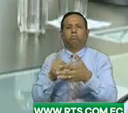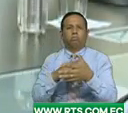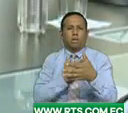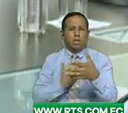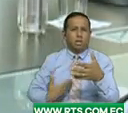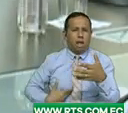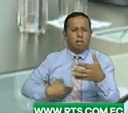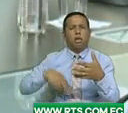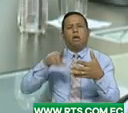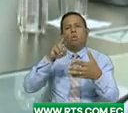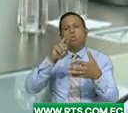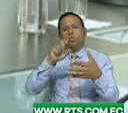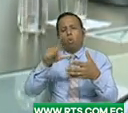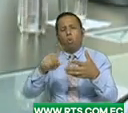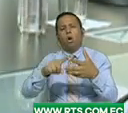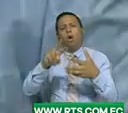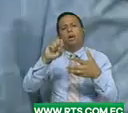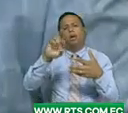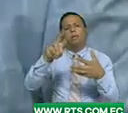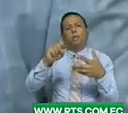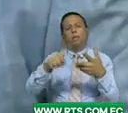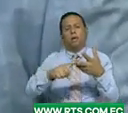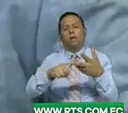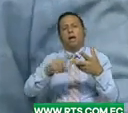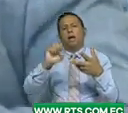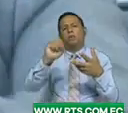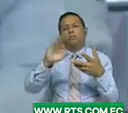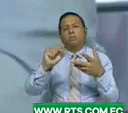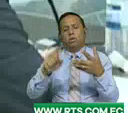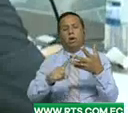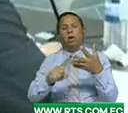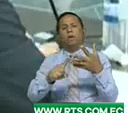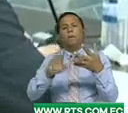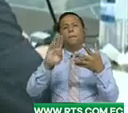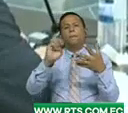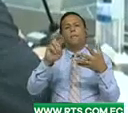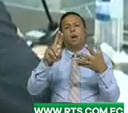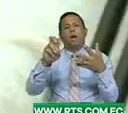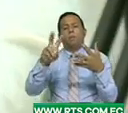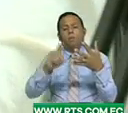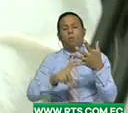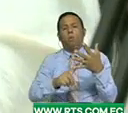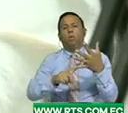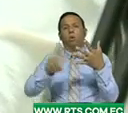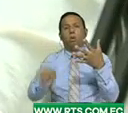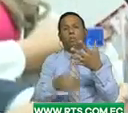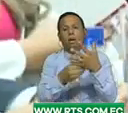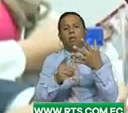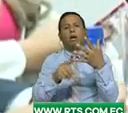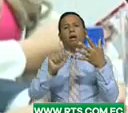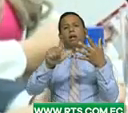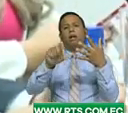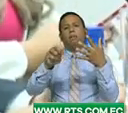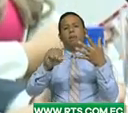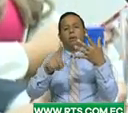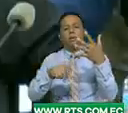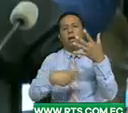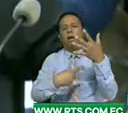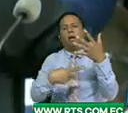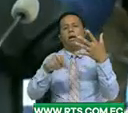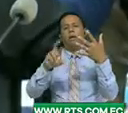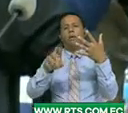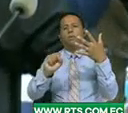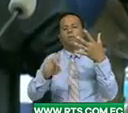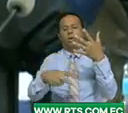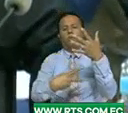Fernanda Rivadeneira, Ibed Estupiñán y Francisco Bravo, sino que se les suman Sofía Almeida, David Rosero y